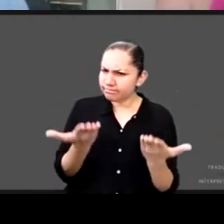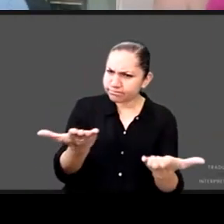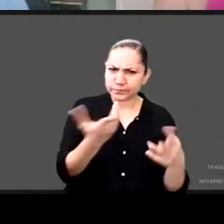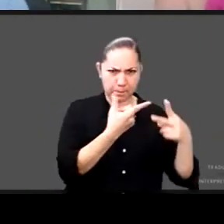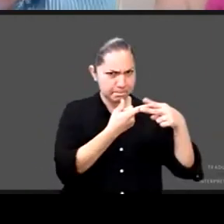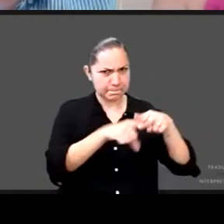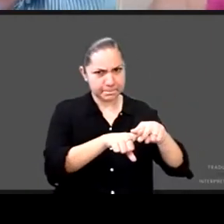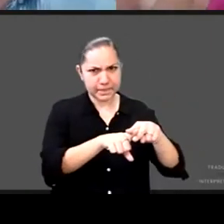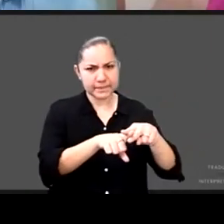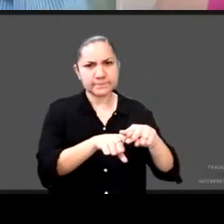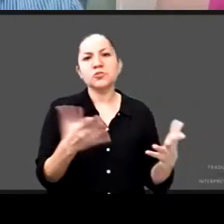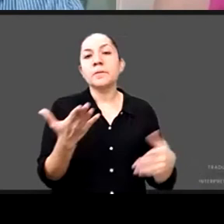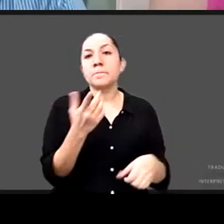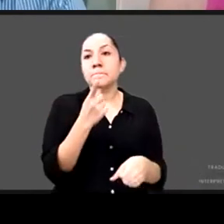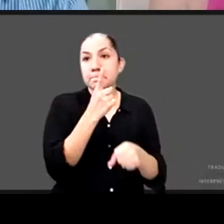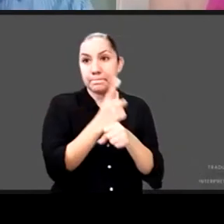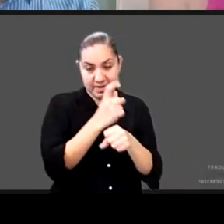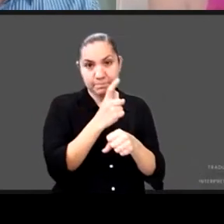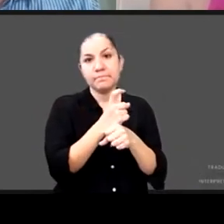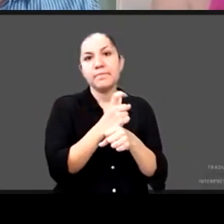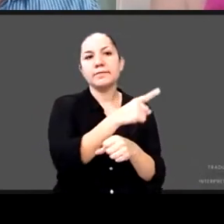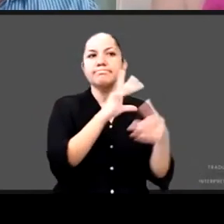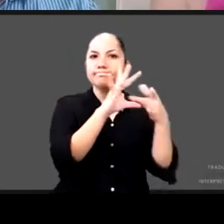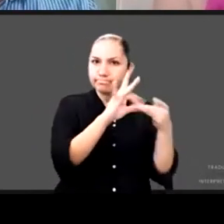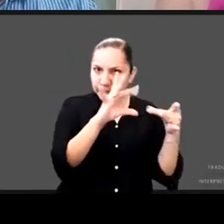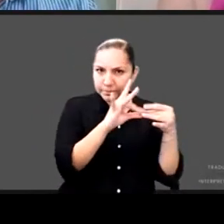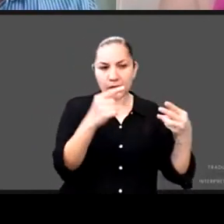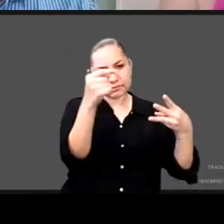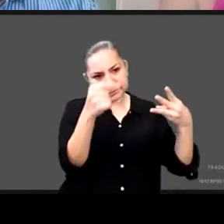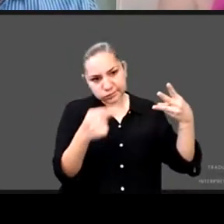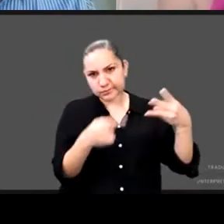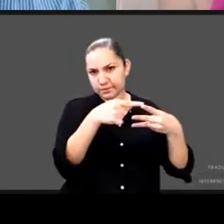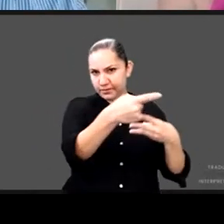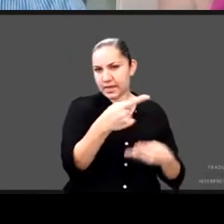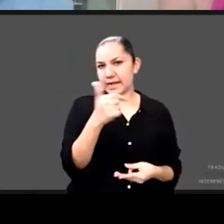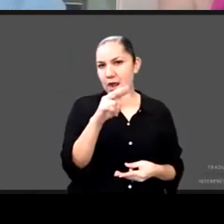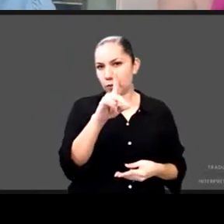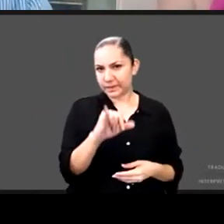bien, empezamos con este marco, con Gaudí, por favor.